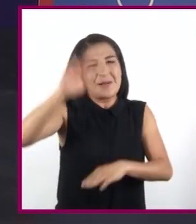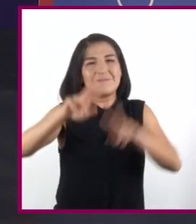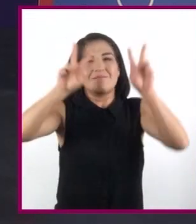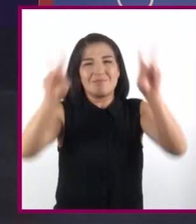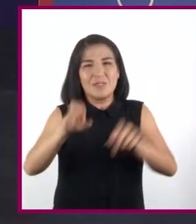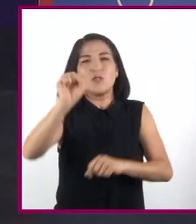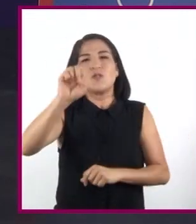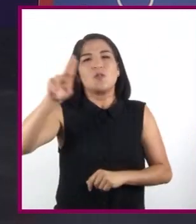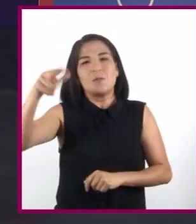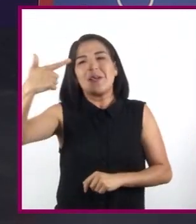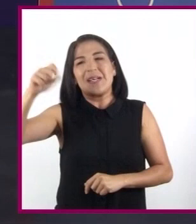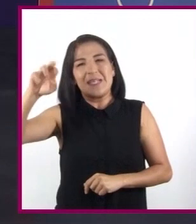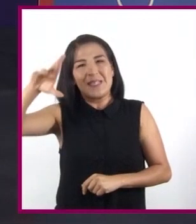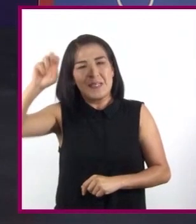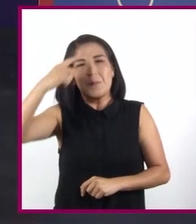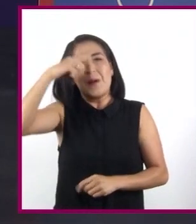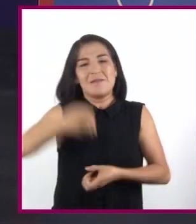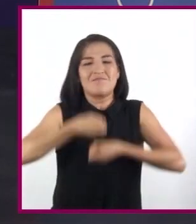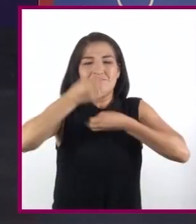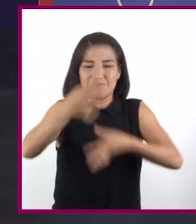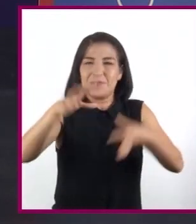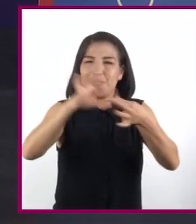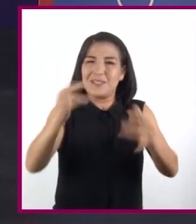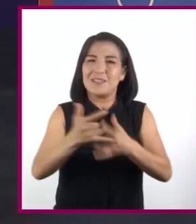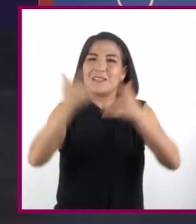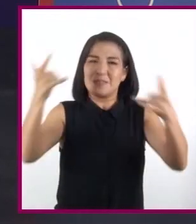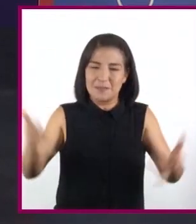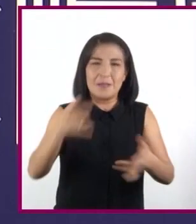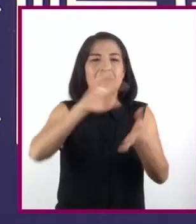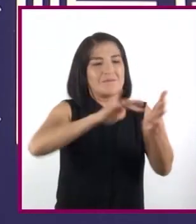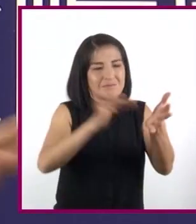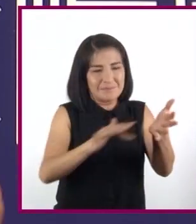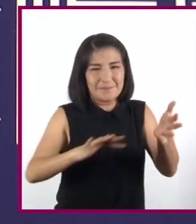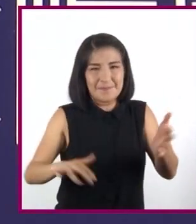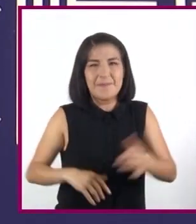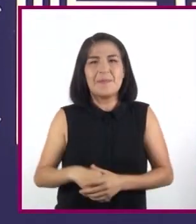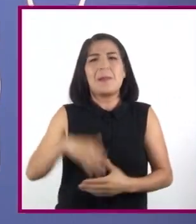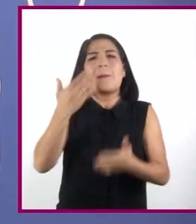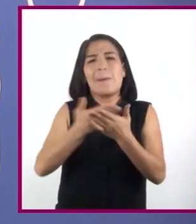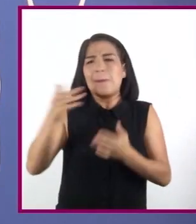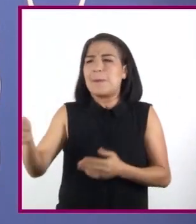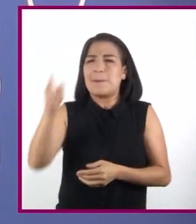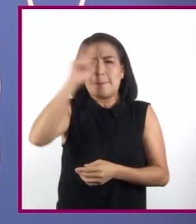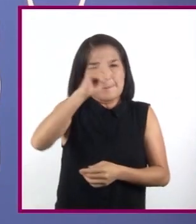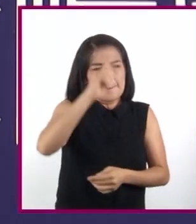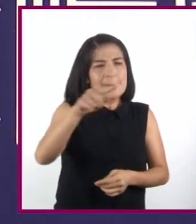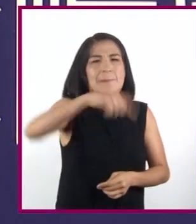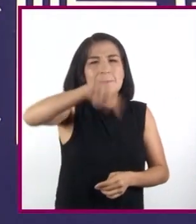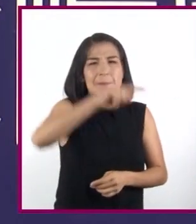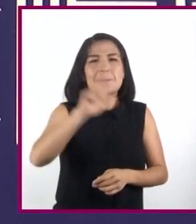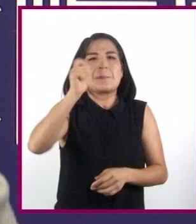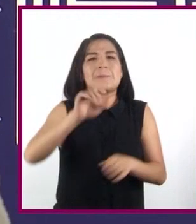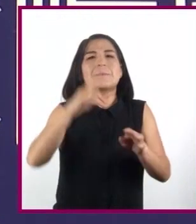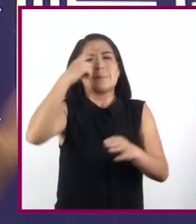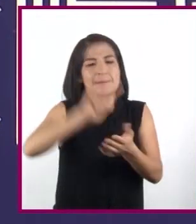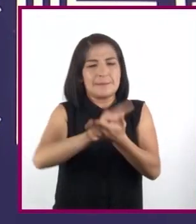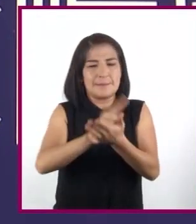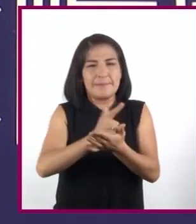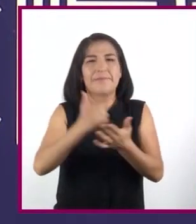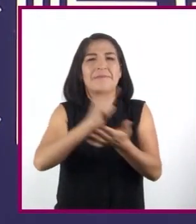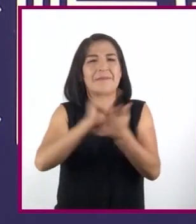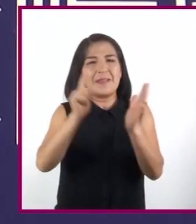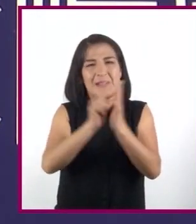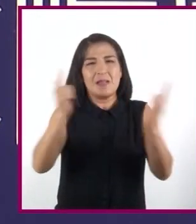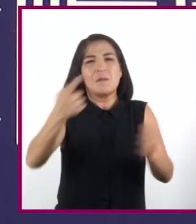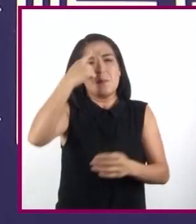encontrar, para que puedan elegir alguno al momento de iniciar su lectura. ¿Puede ahora recomendarnos algunos títulos de libros para que los